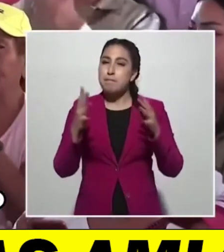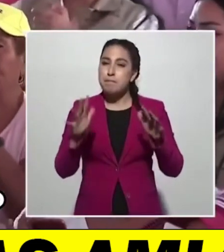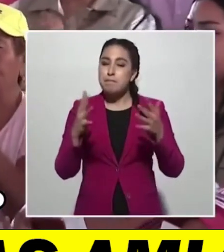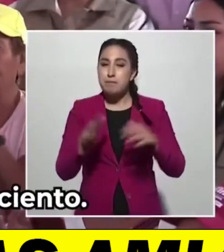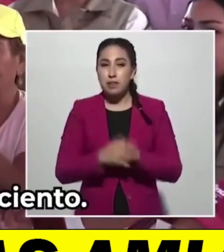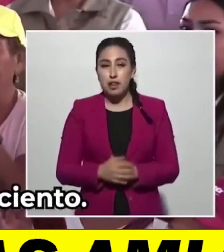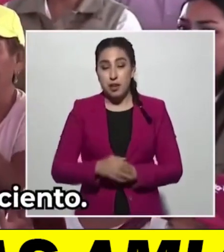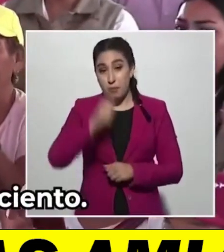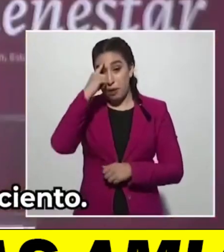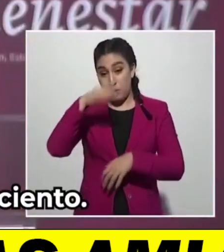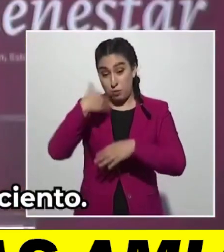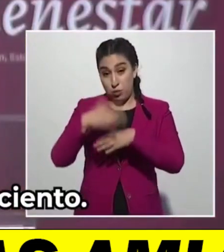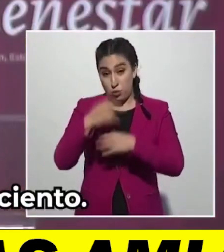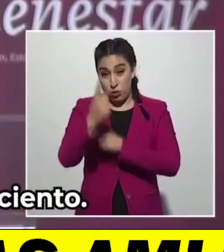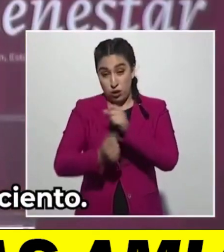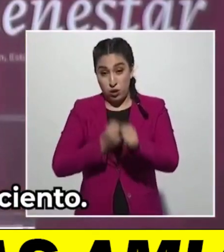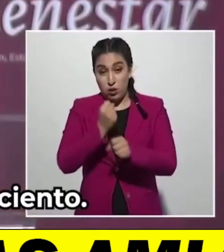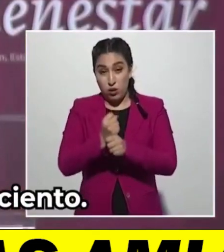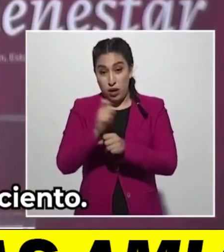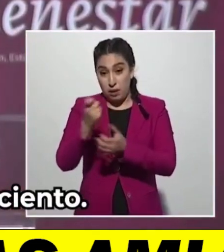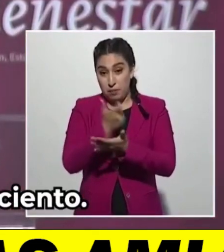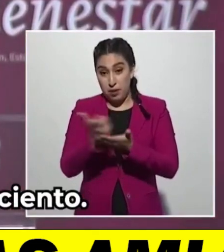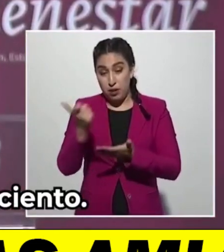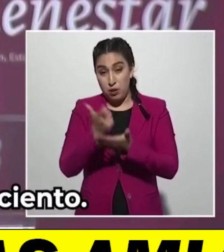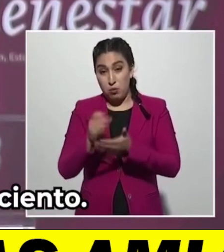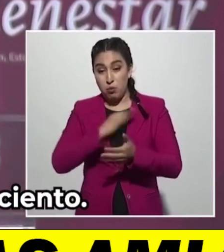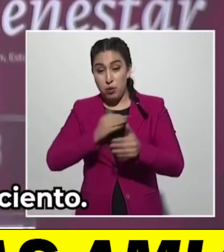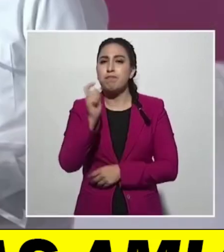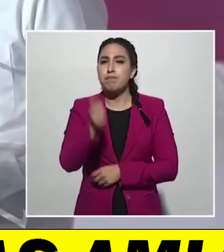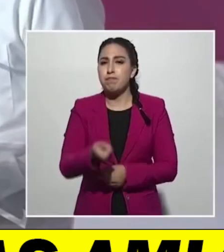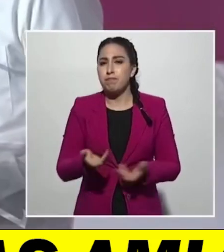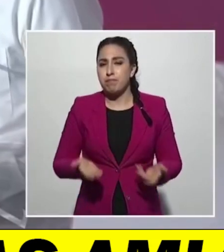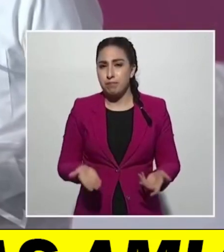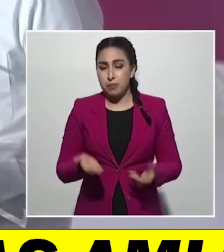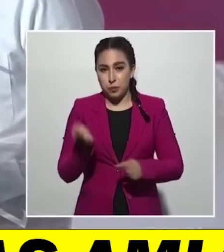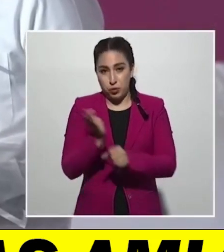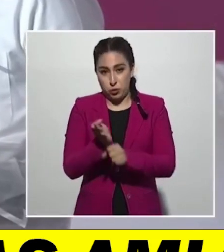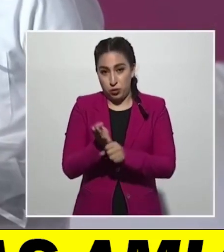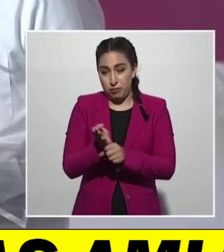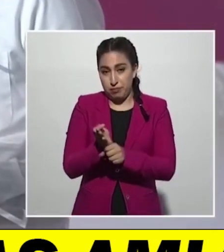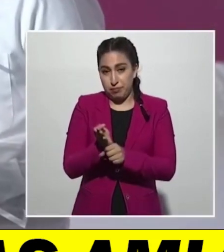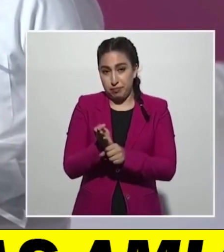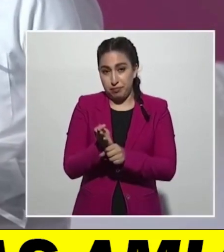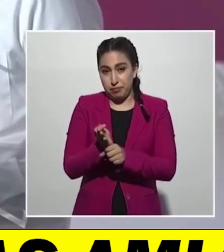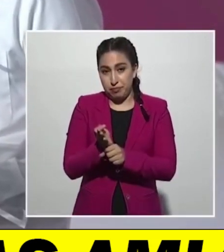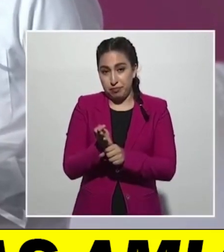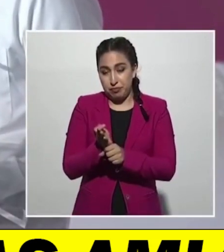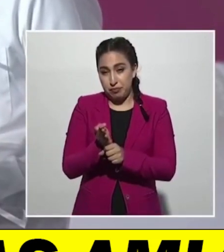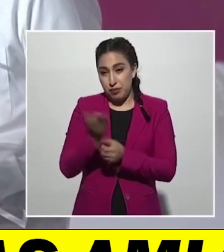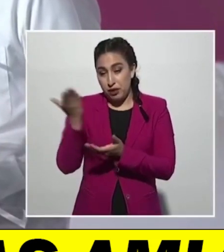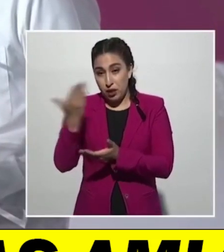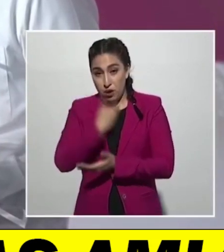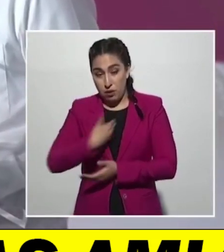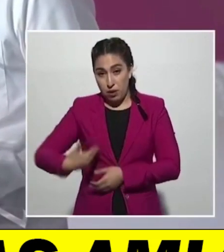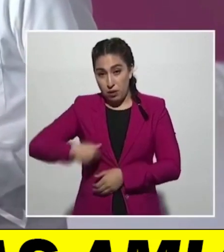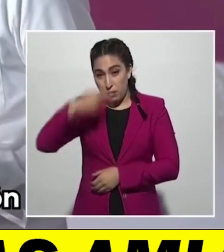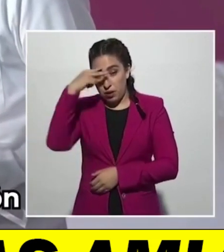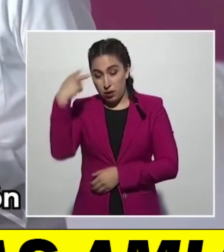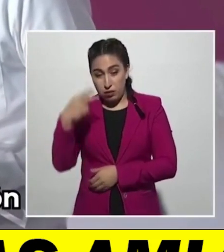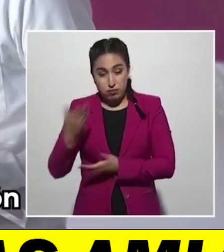año esta pensión aumentará 25%. En esta administración, este apoyo habrá